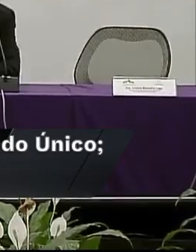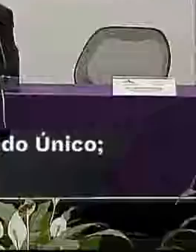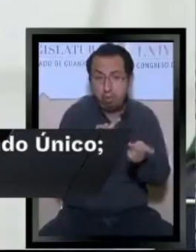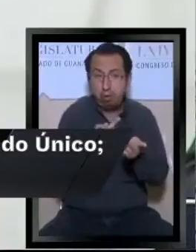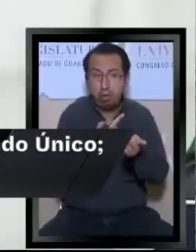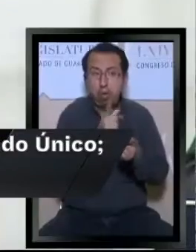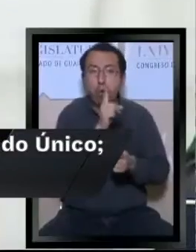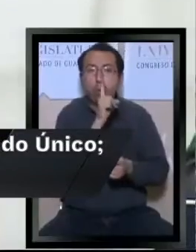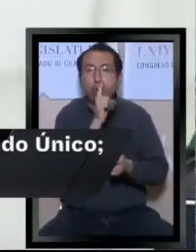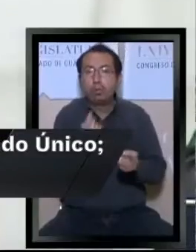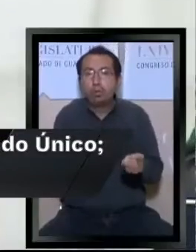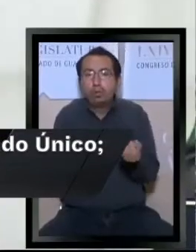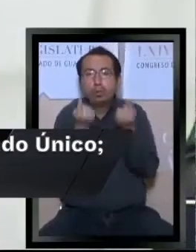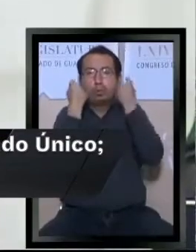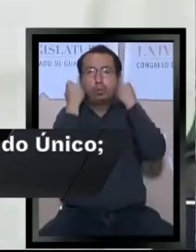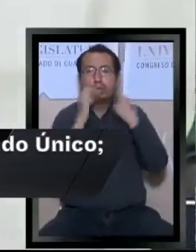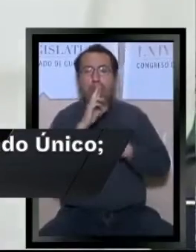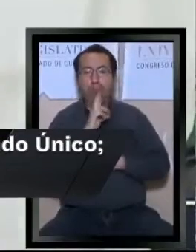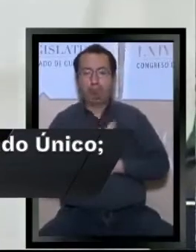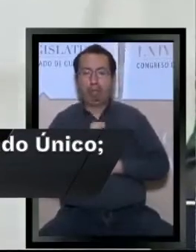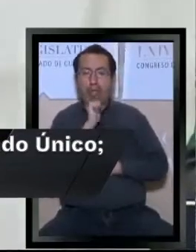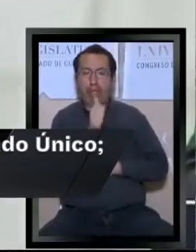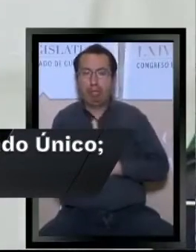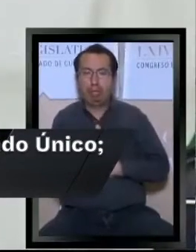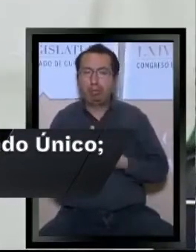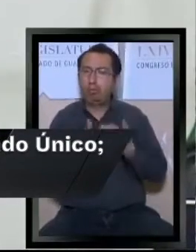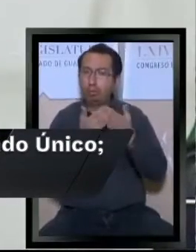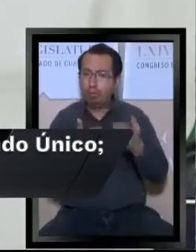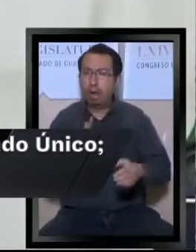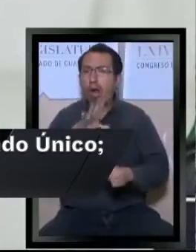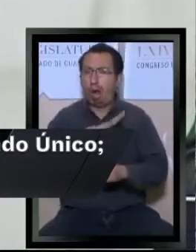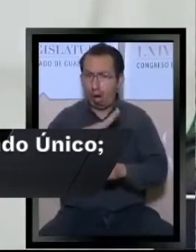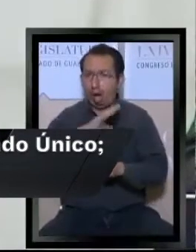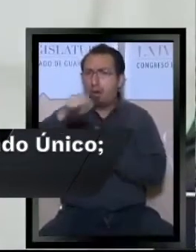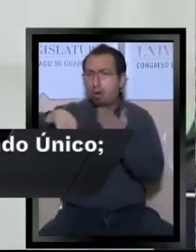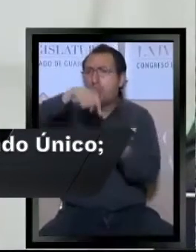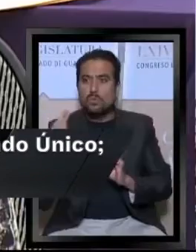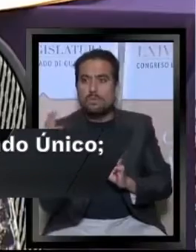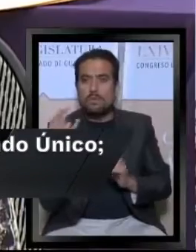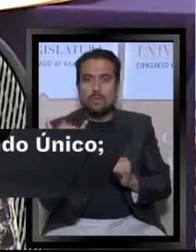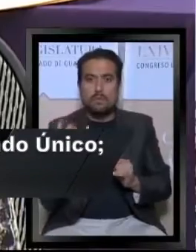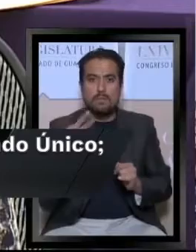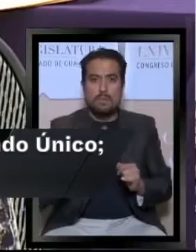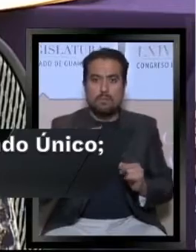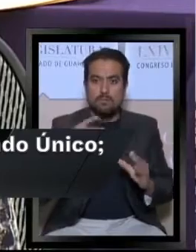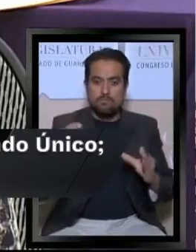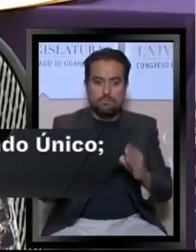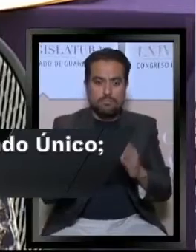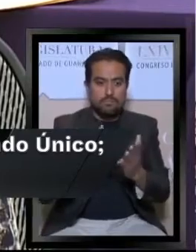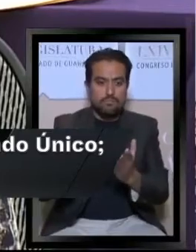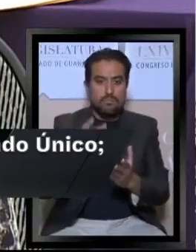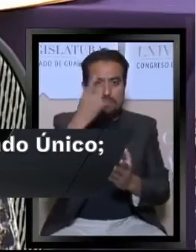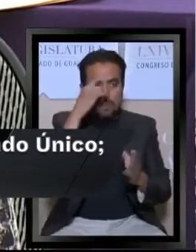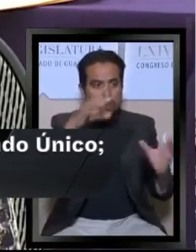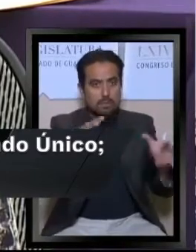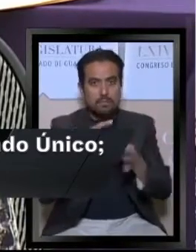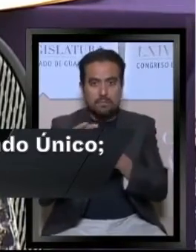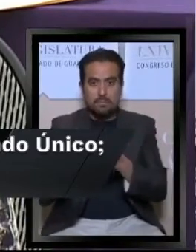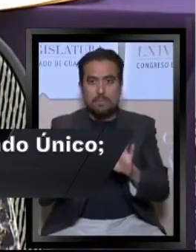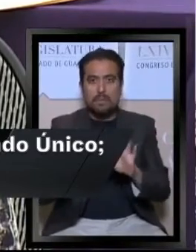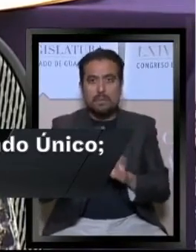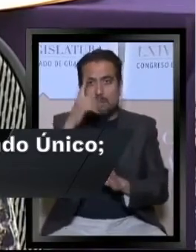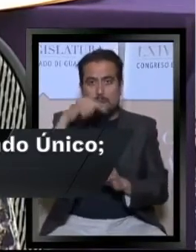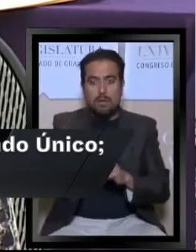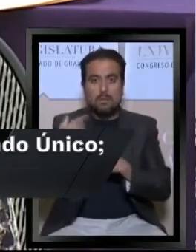legisladores de Morena aseguraron que eso no es necesario para que el gobierno del estado asuma su responsabilidad. Esto luego de que la diputada de Morena, Magdalena